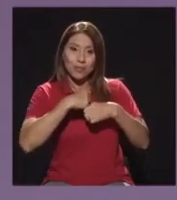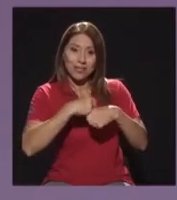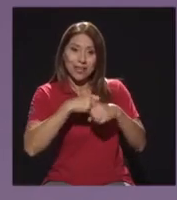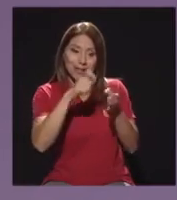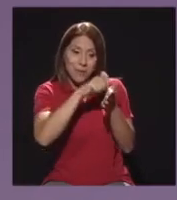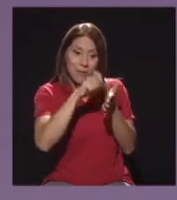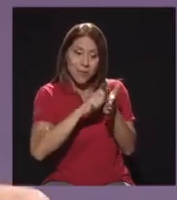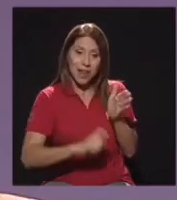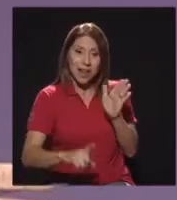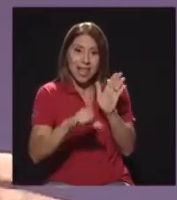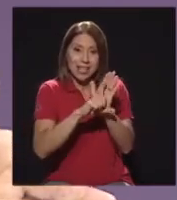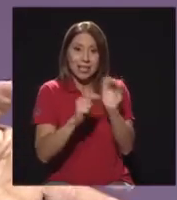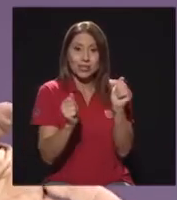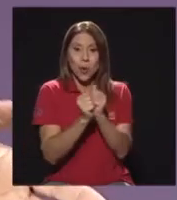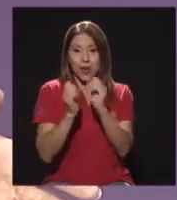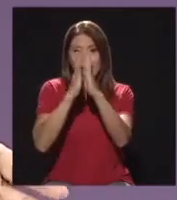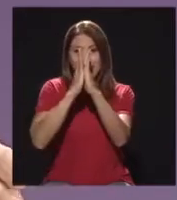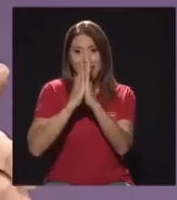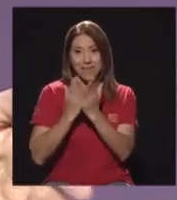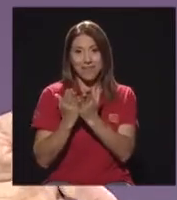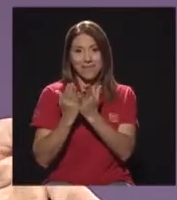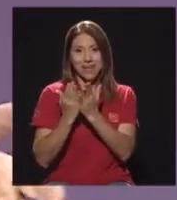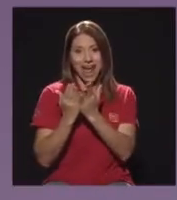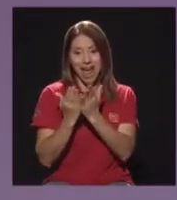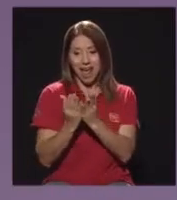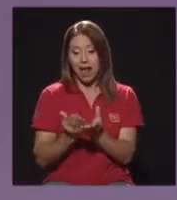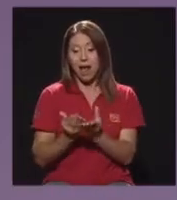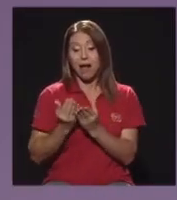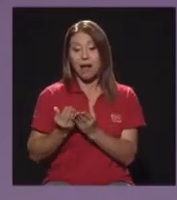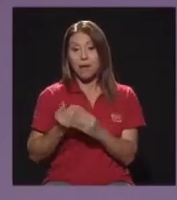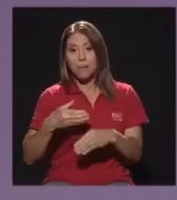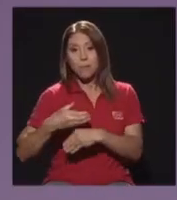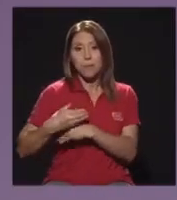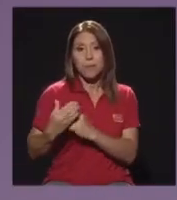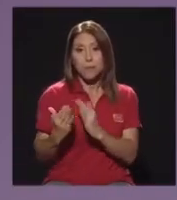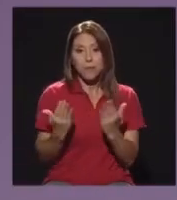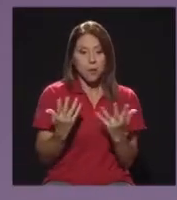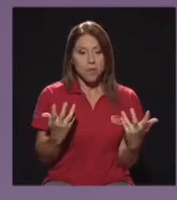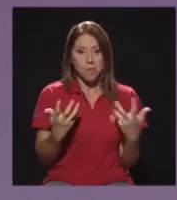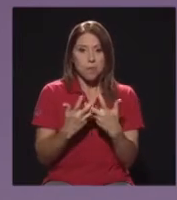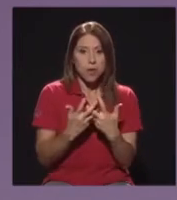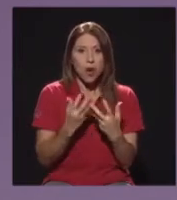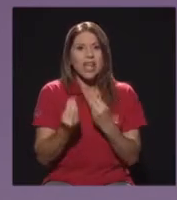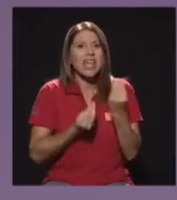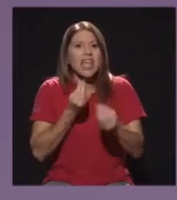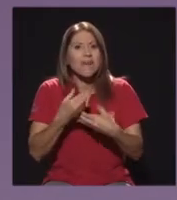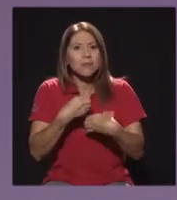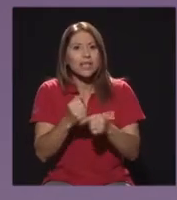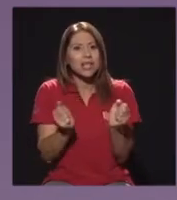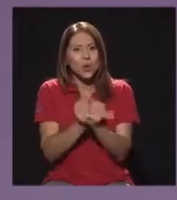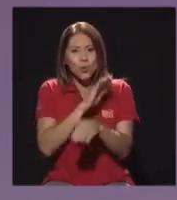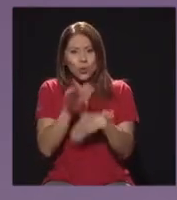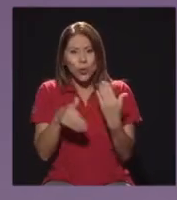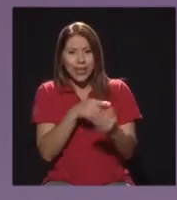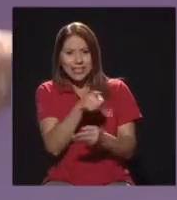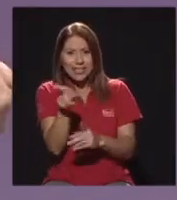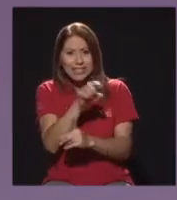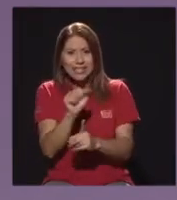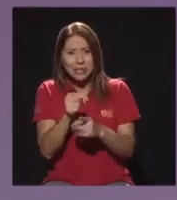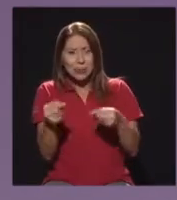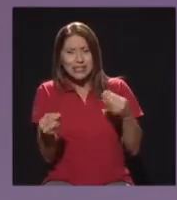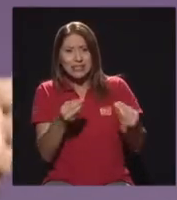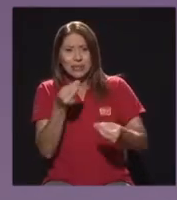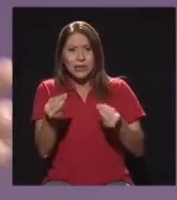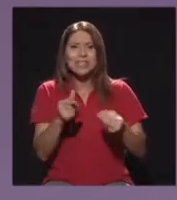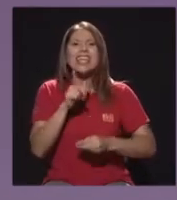brazo y podamos entonces qué vamos a hacer con todas estas incoherencias quién aceptaría por ejemplo que